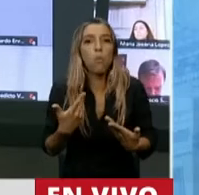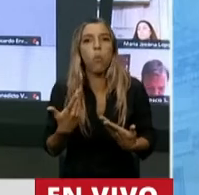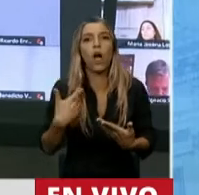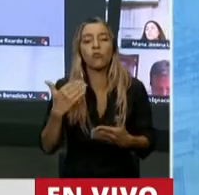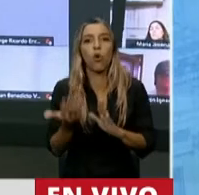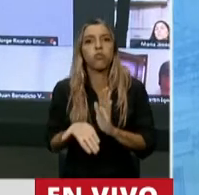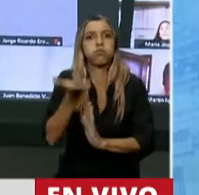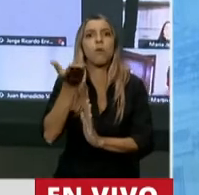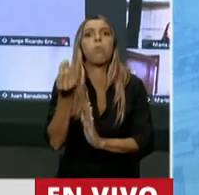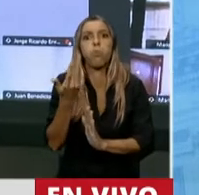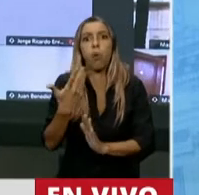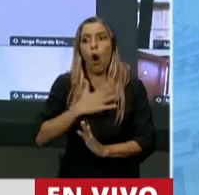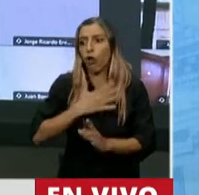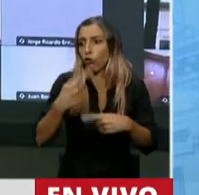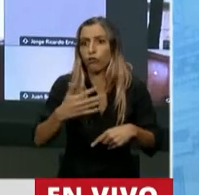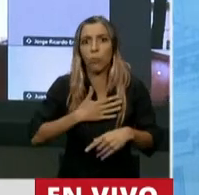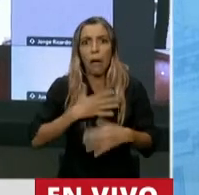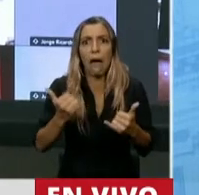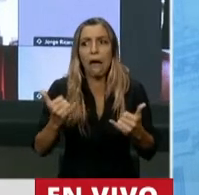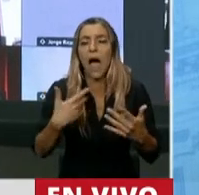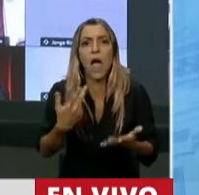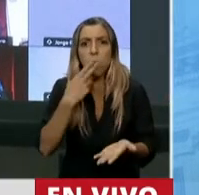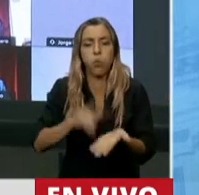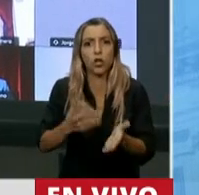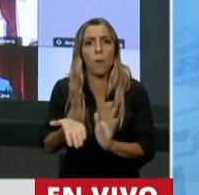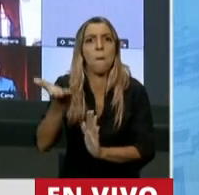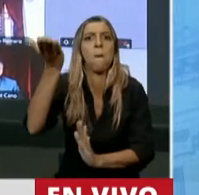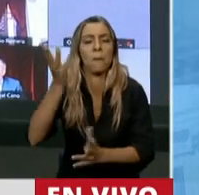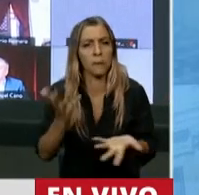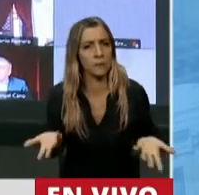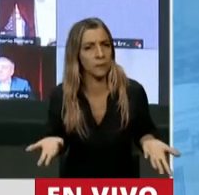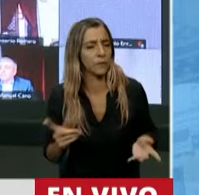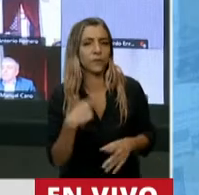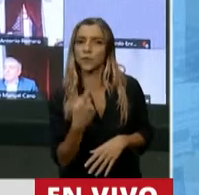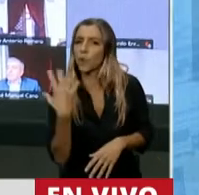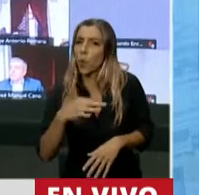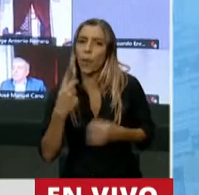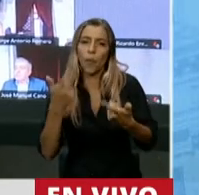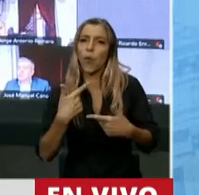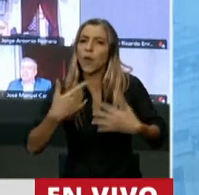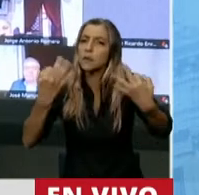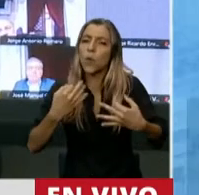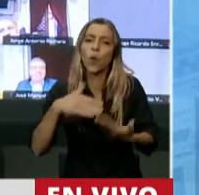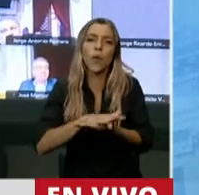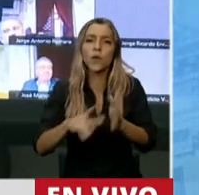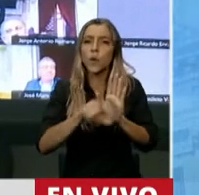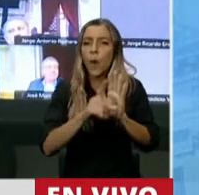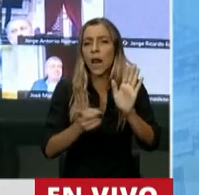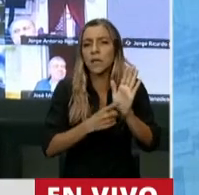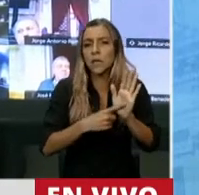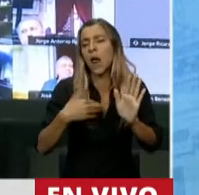patrimonio. Hay que fortalecer el sistema tributario dándole seguridad jurídica, reglas